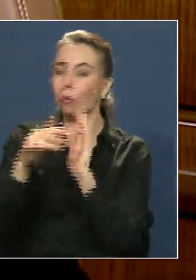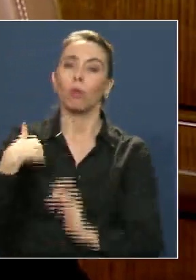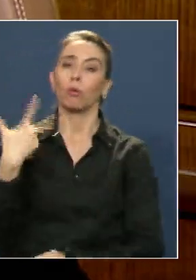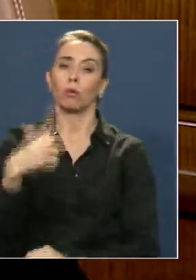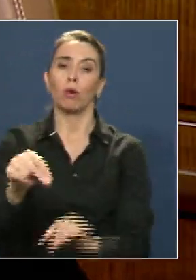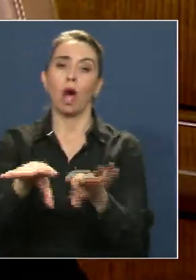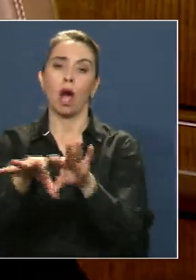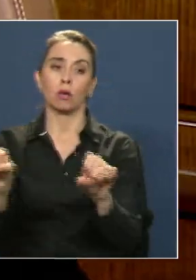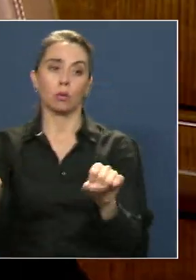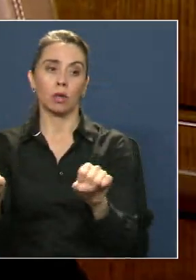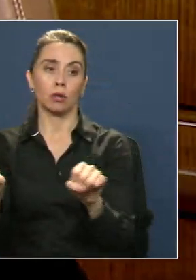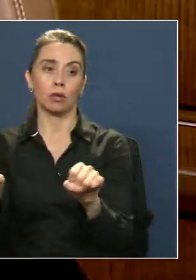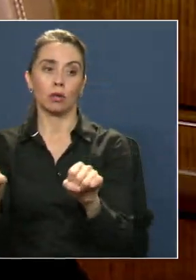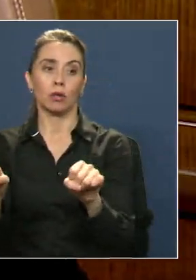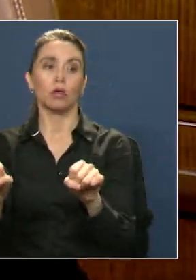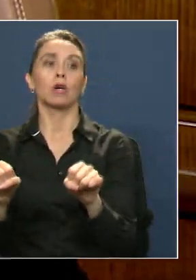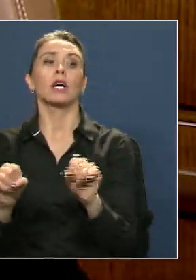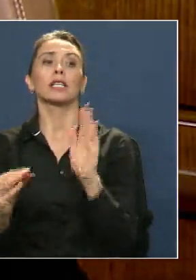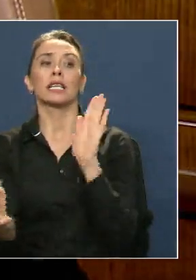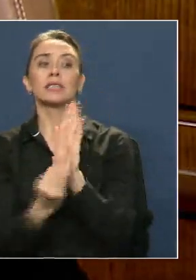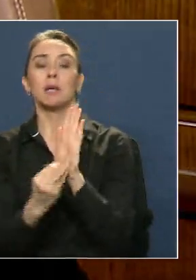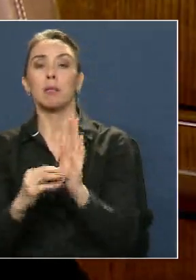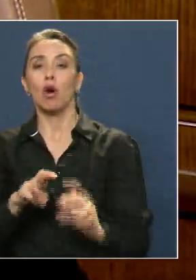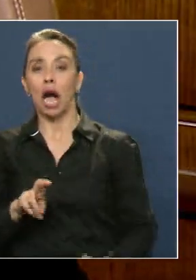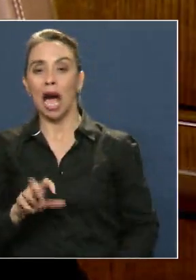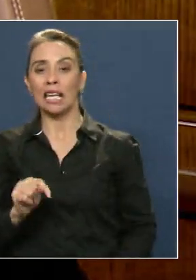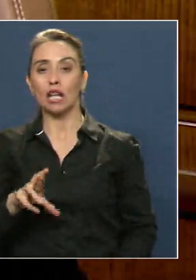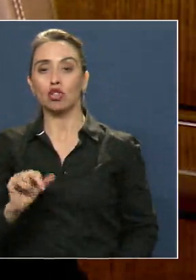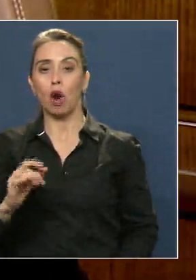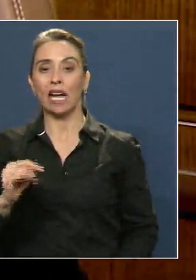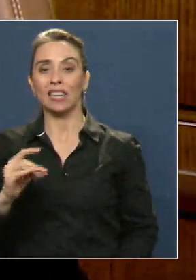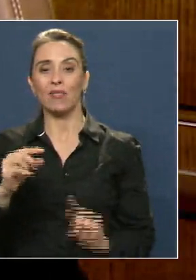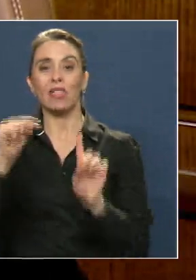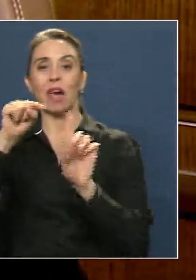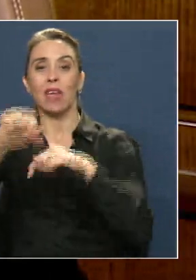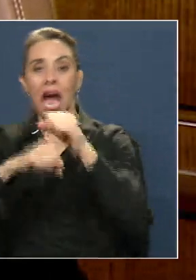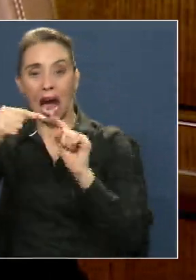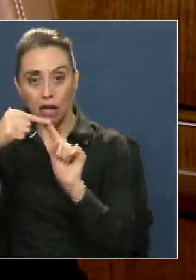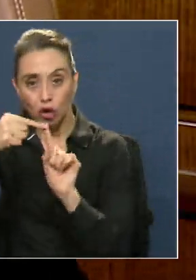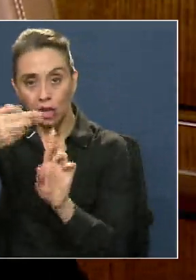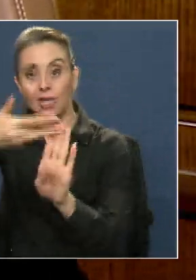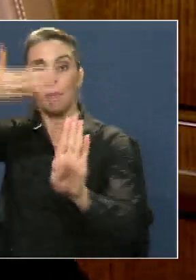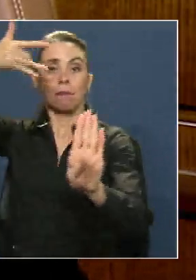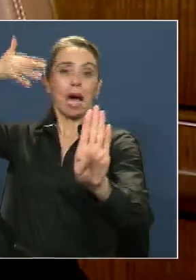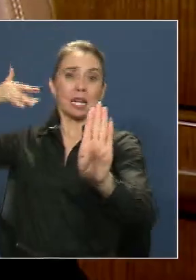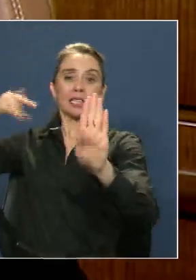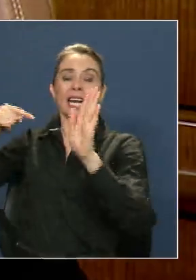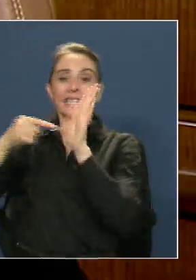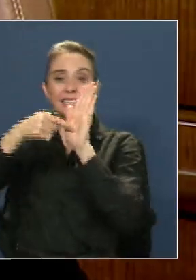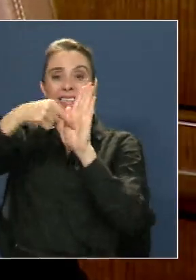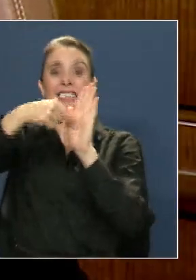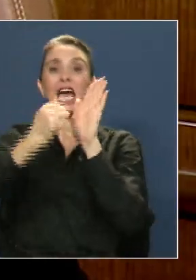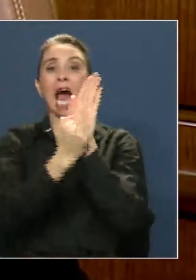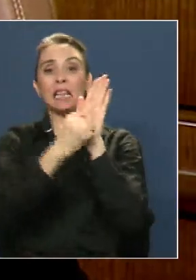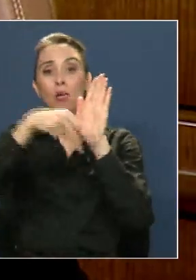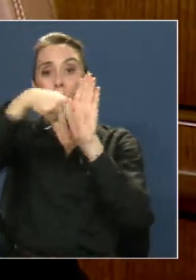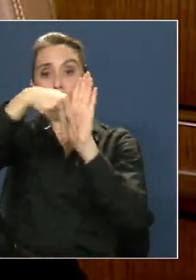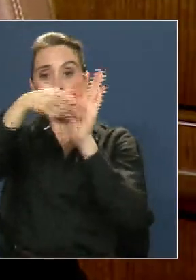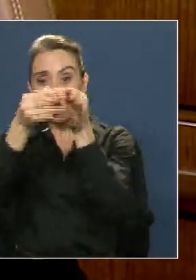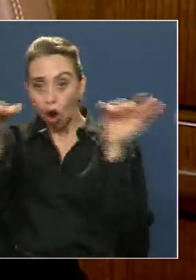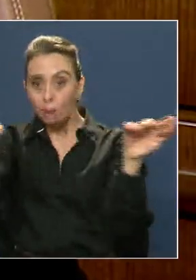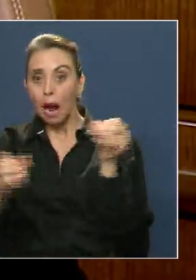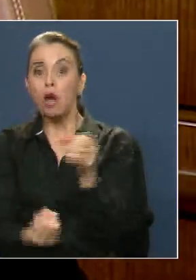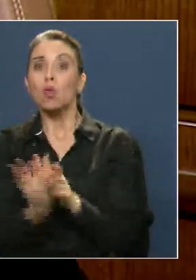acuerdo con la situación de la retroactividad, por cuanto la norma, a mi modo de pensar, está creando un tipo penal nuevo que no